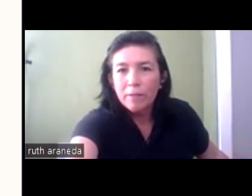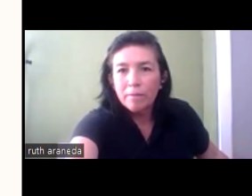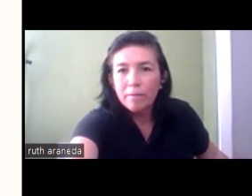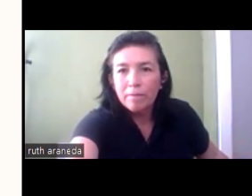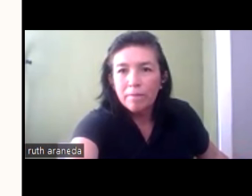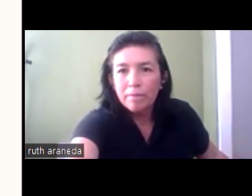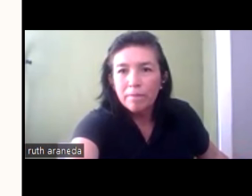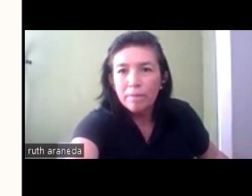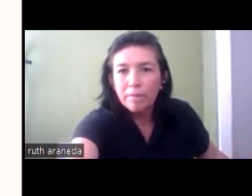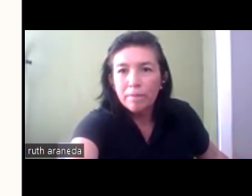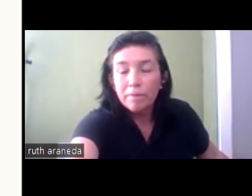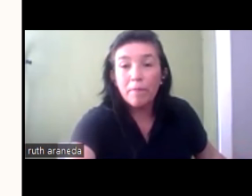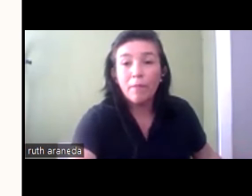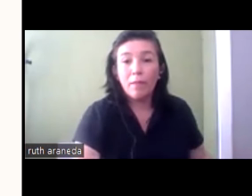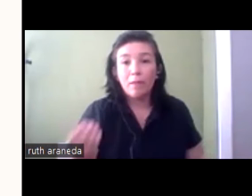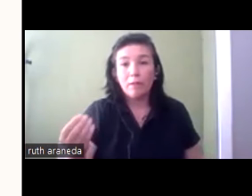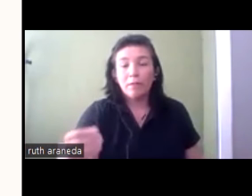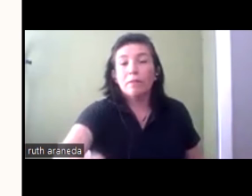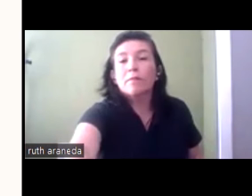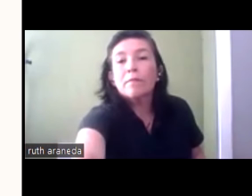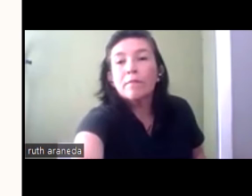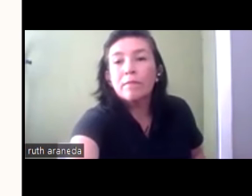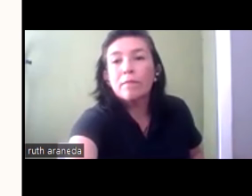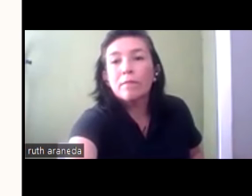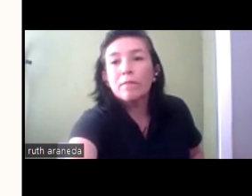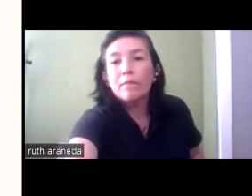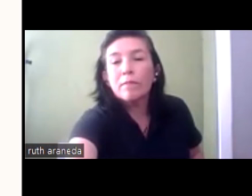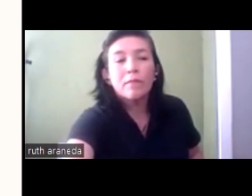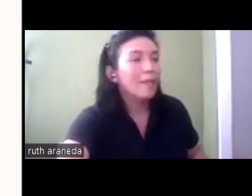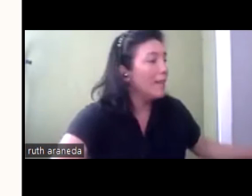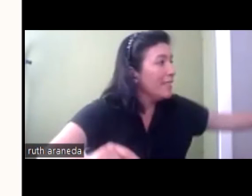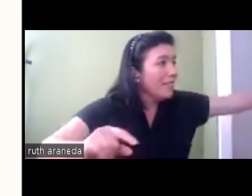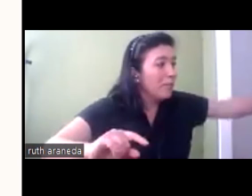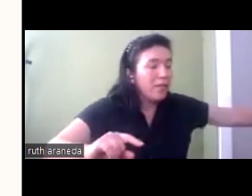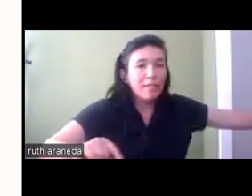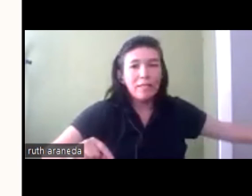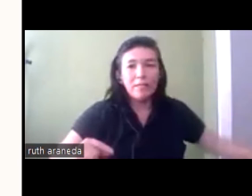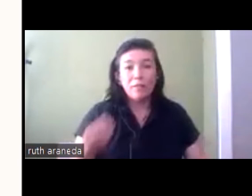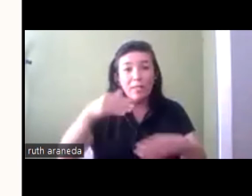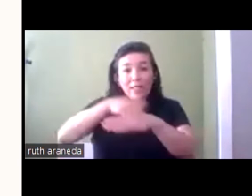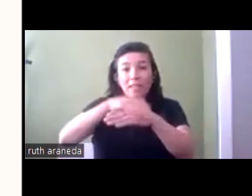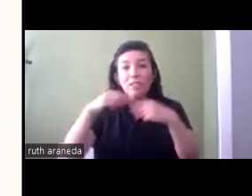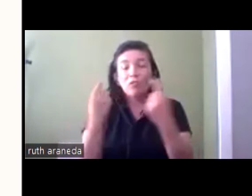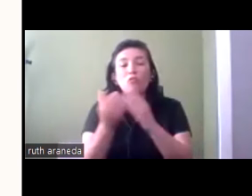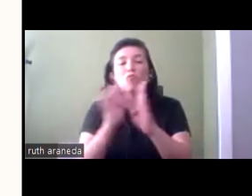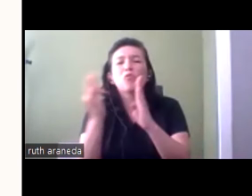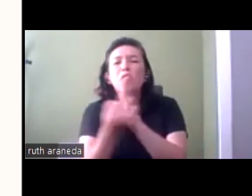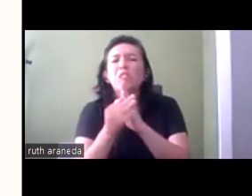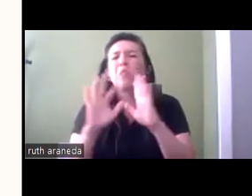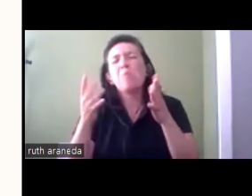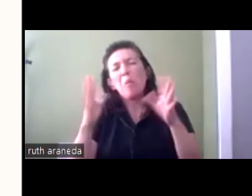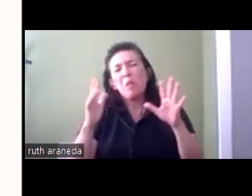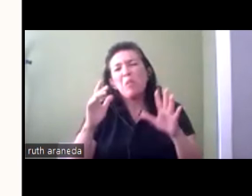ya. Buenas tardes. Tal como explicó Alison, nosotros somos una fundación que se constituyó hace